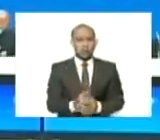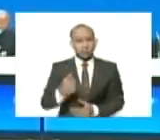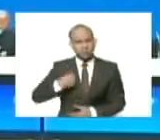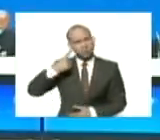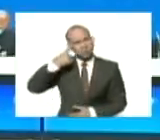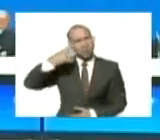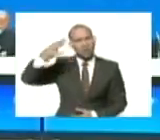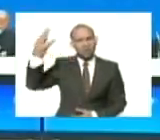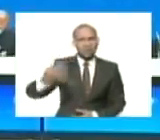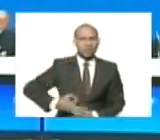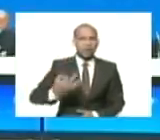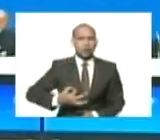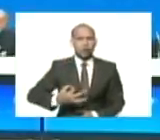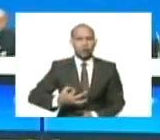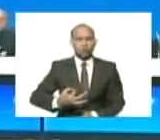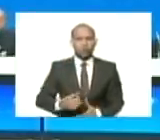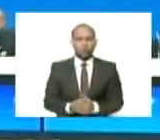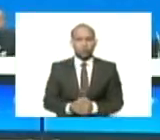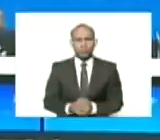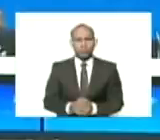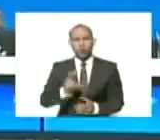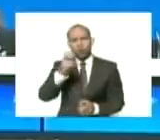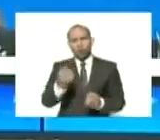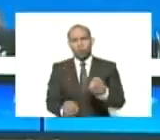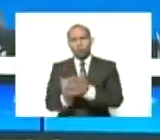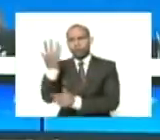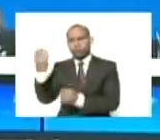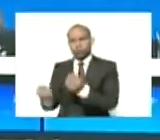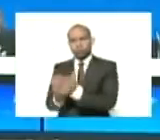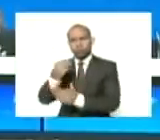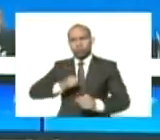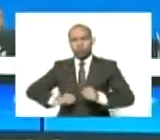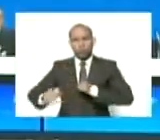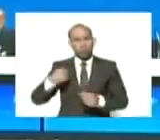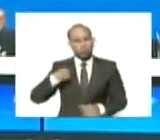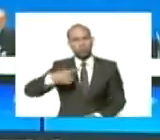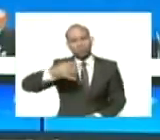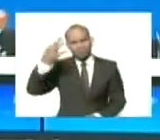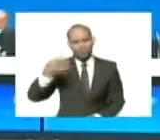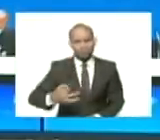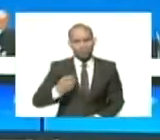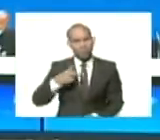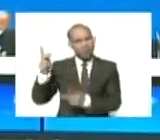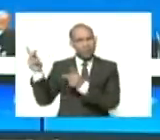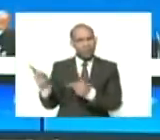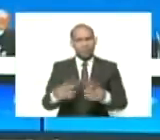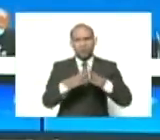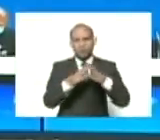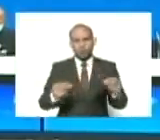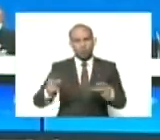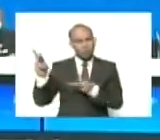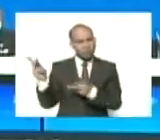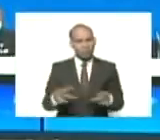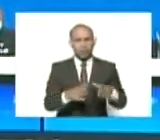que comenzarán a surgir nuevos. Estoy seguro. Bienvenido todo, bienvenido.